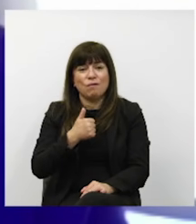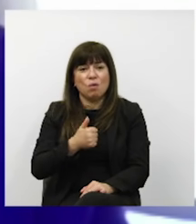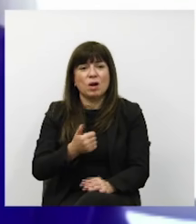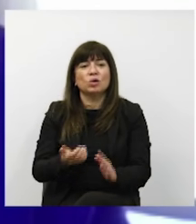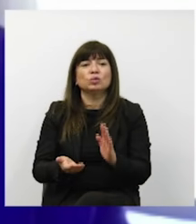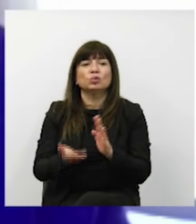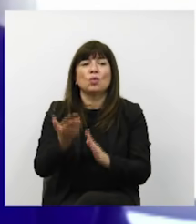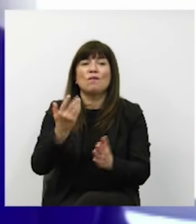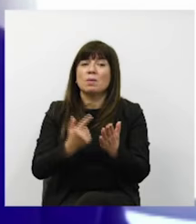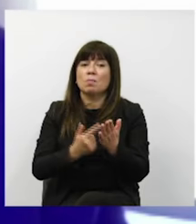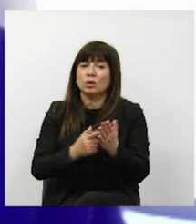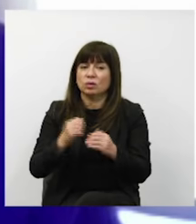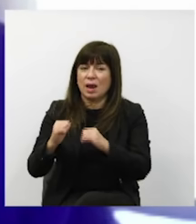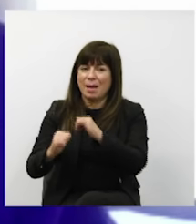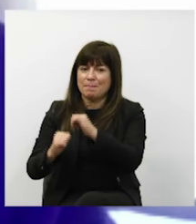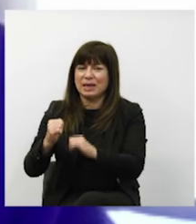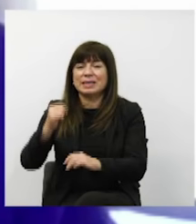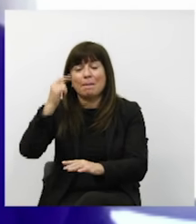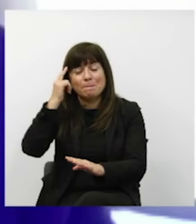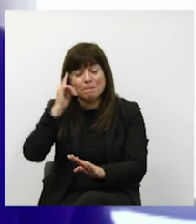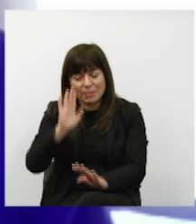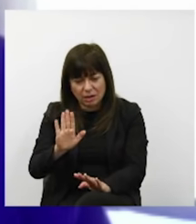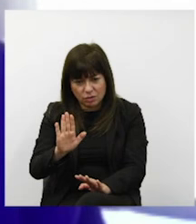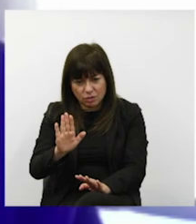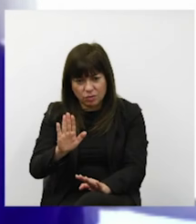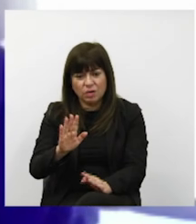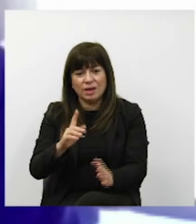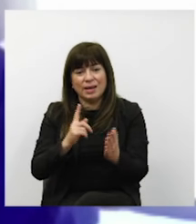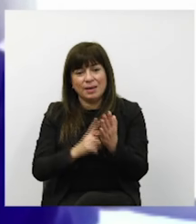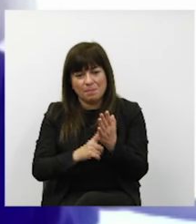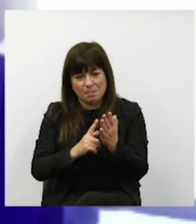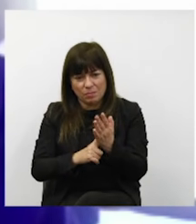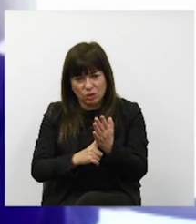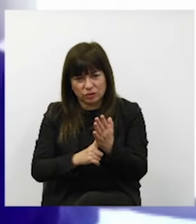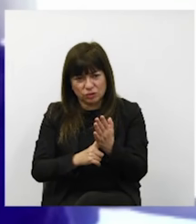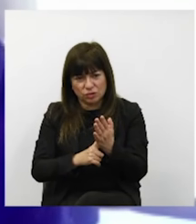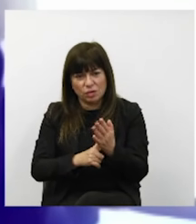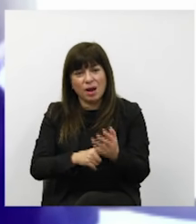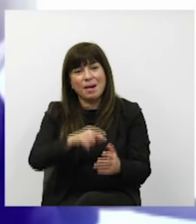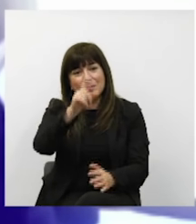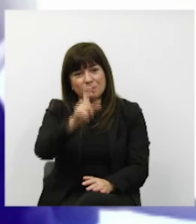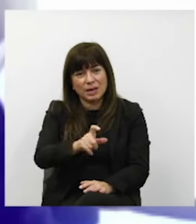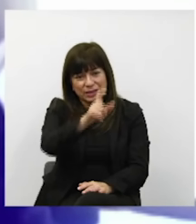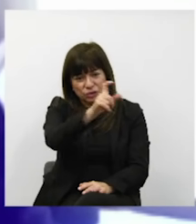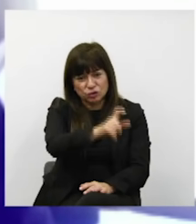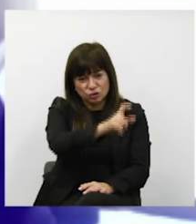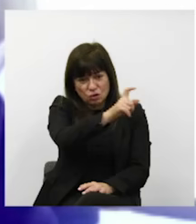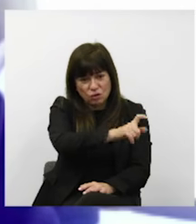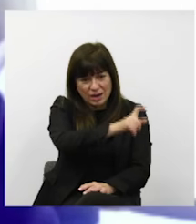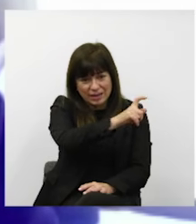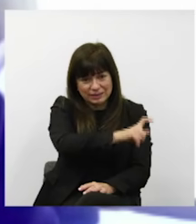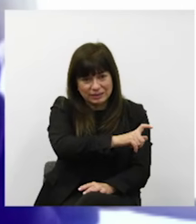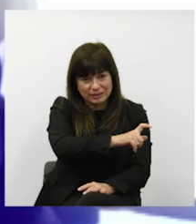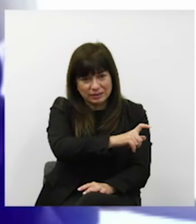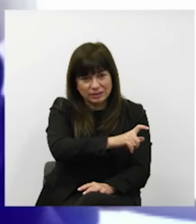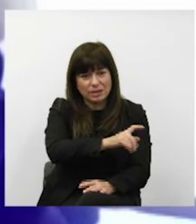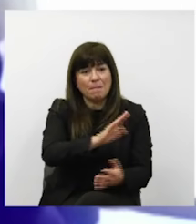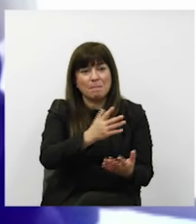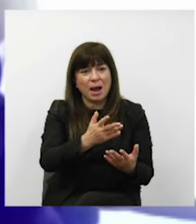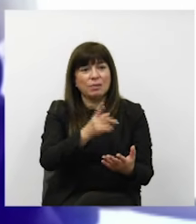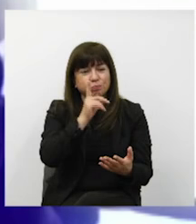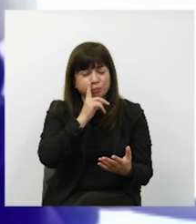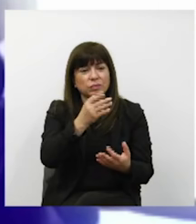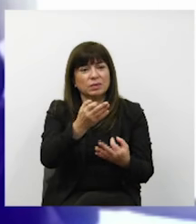lo quiero decir clarito, pero los impuestos a las personas, en la OCDE, el promedio